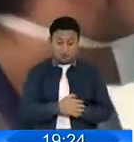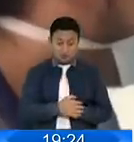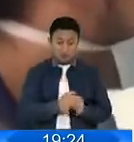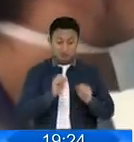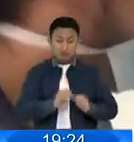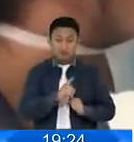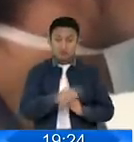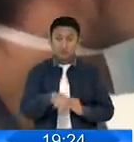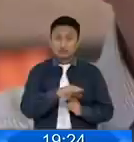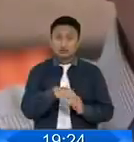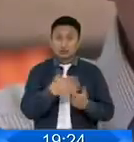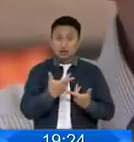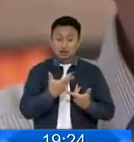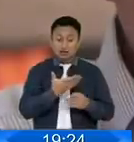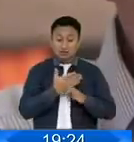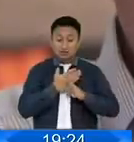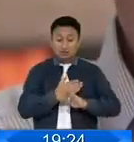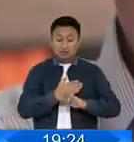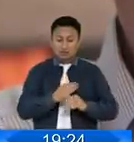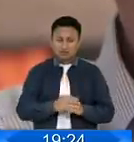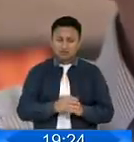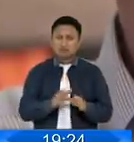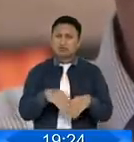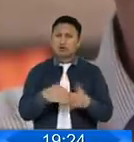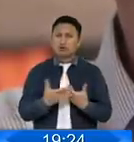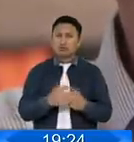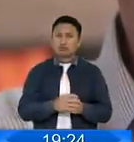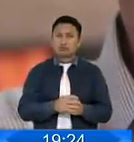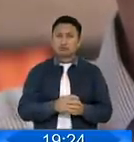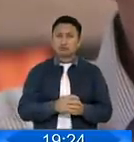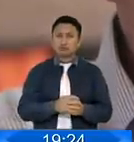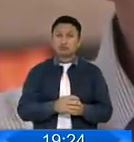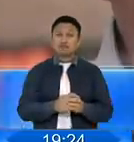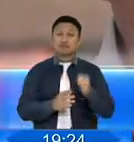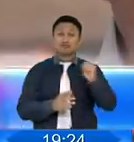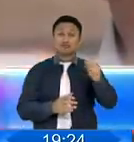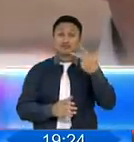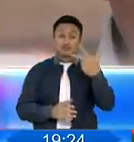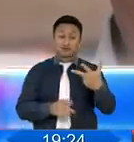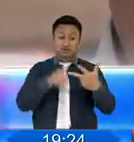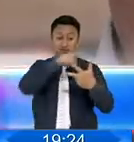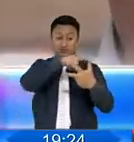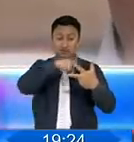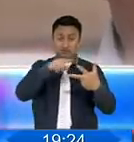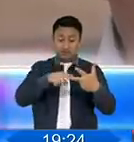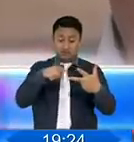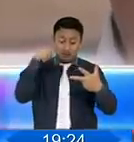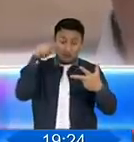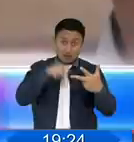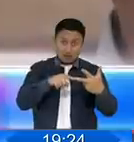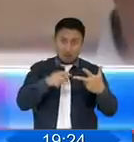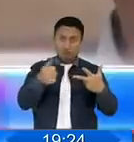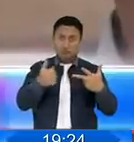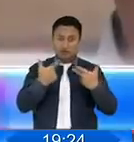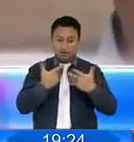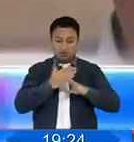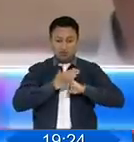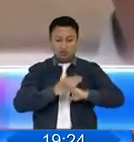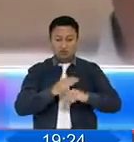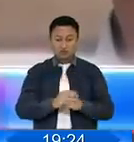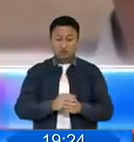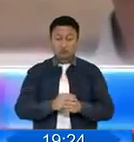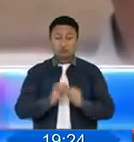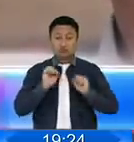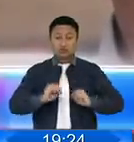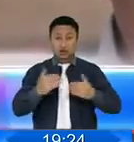inmunidad. Donde se muestra que 1 de cada 3 personas ganó inmunidad, que con la exposición desarrolló anticuerpos para